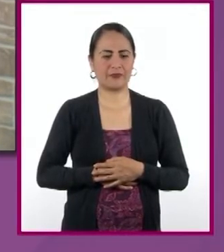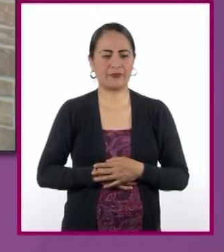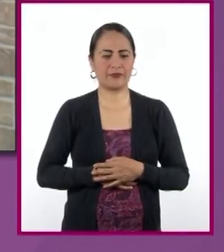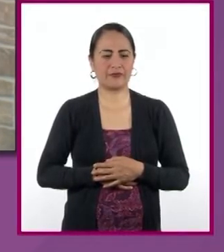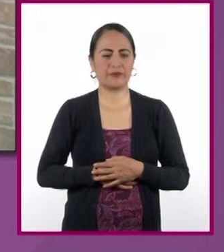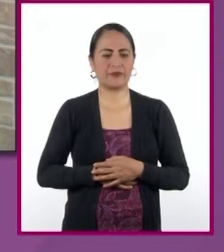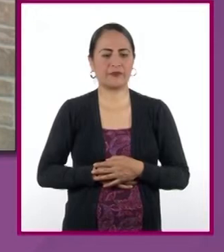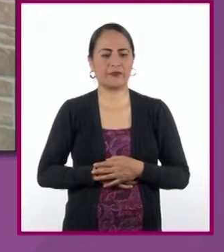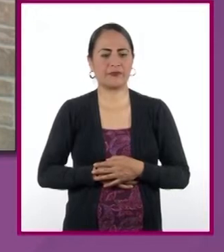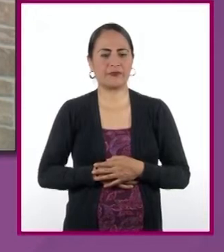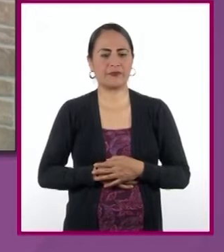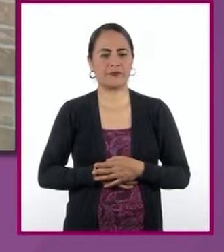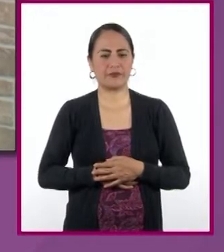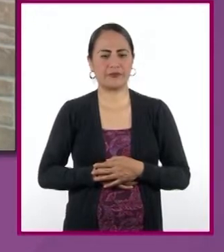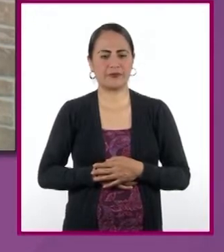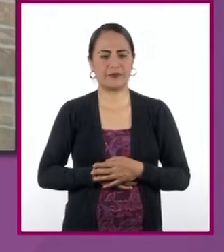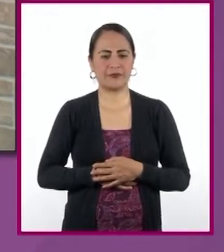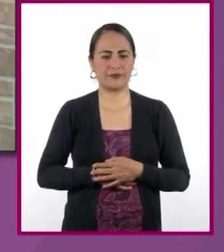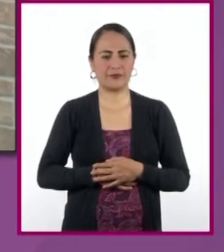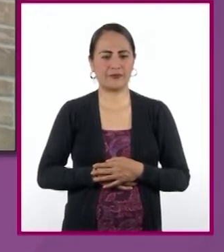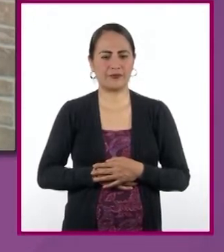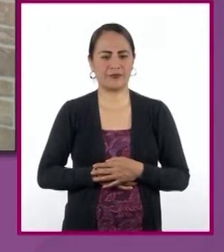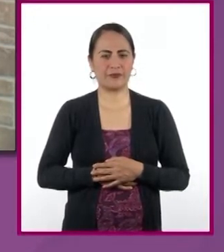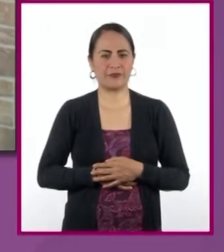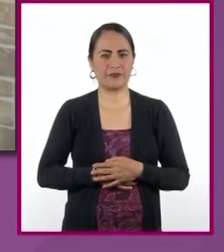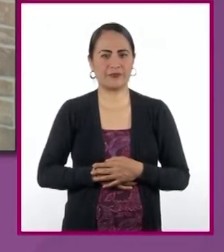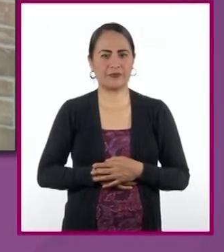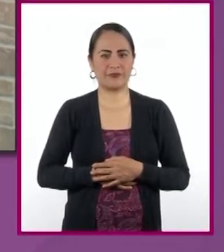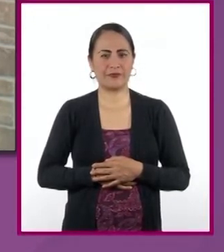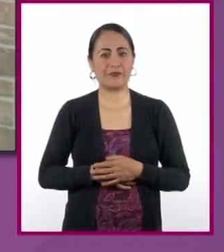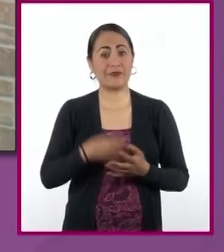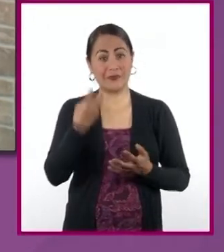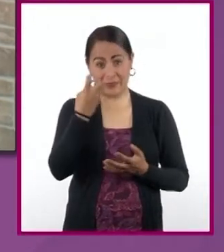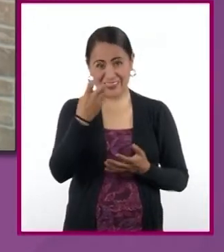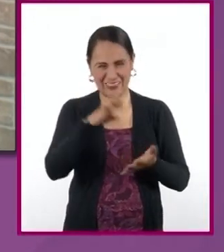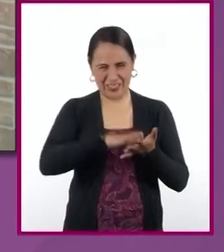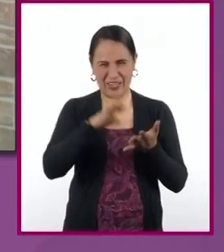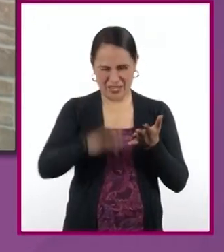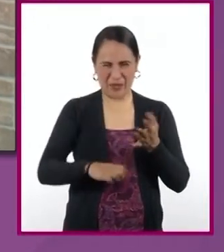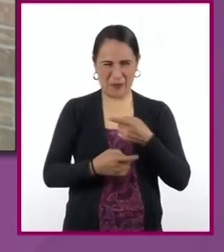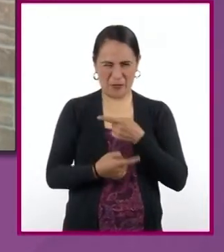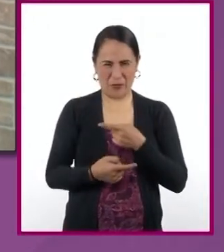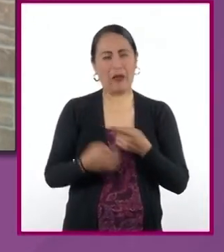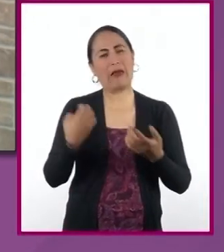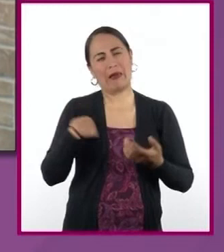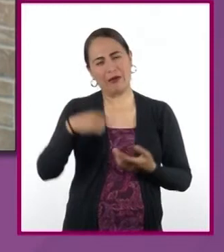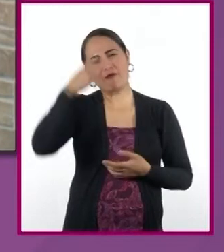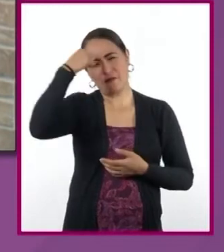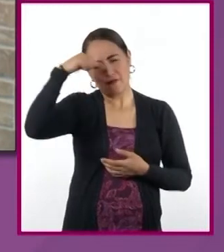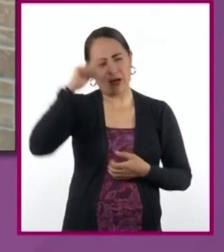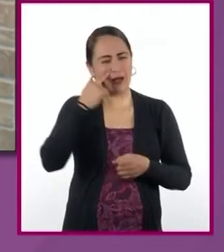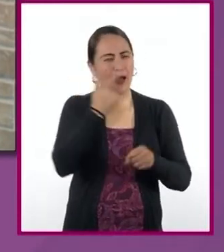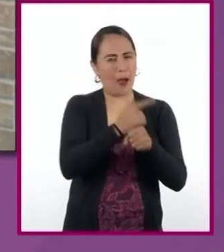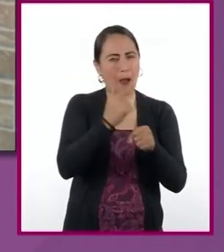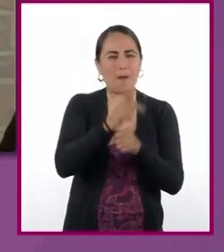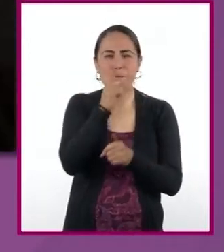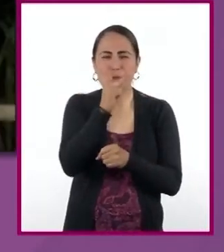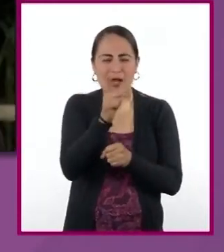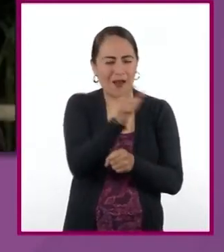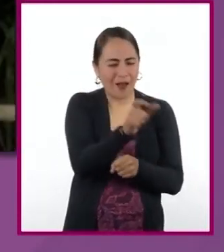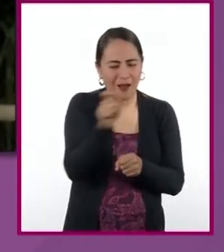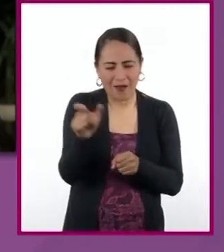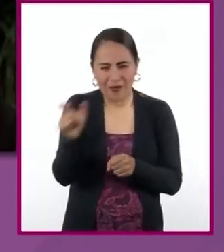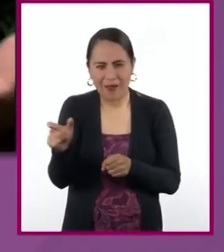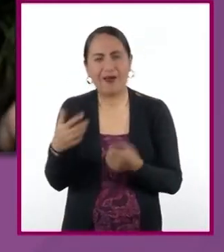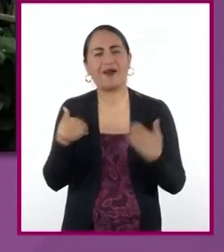del travesaño el disparo de Tavares. En este ejemplo, es muy fácil percibir los juegos de palabras.